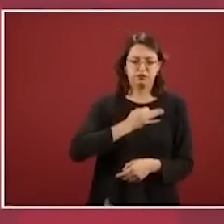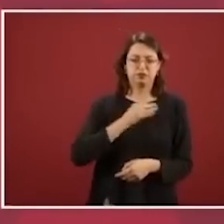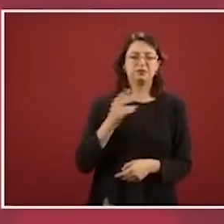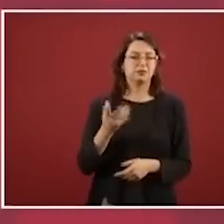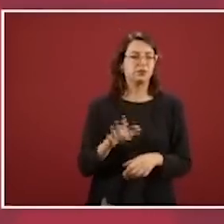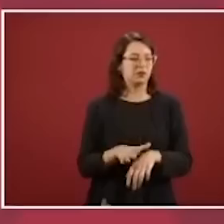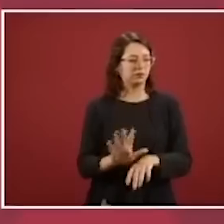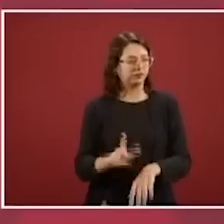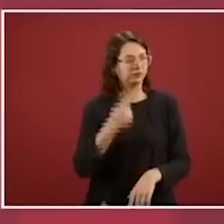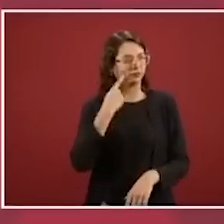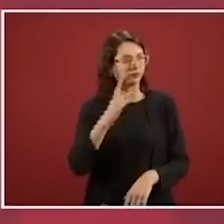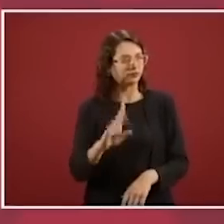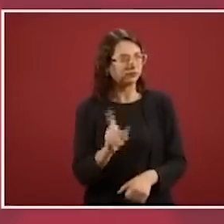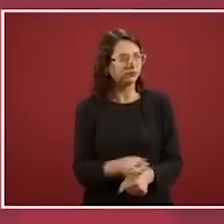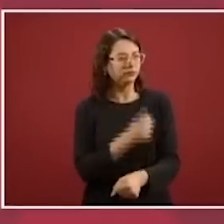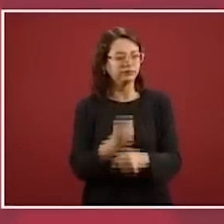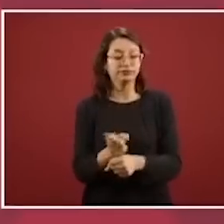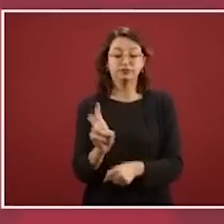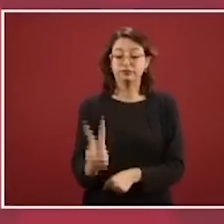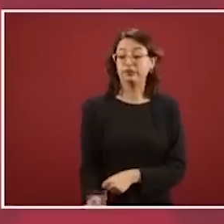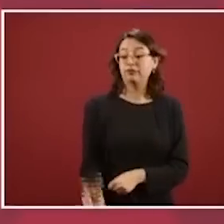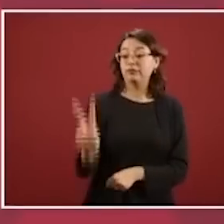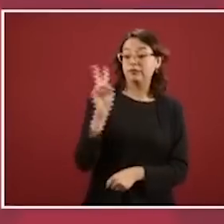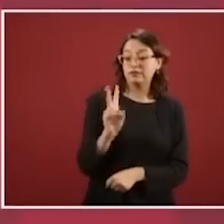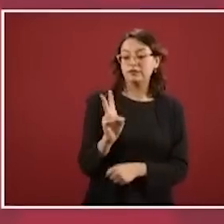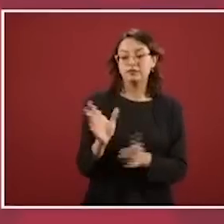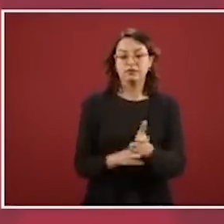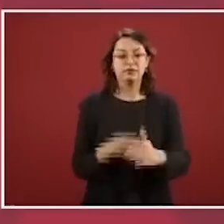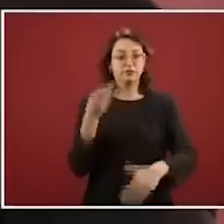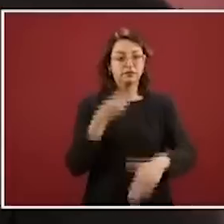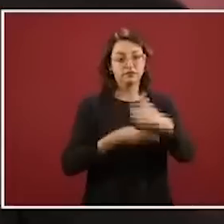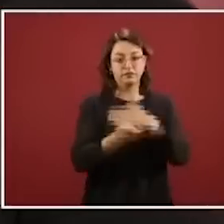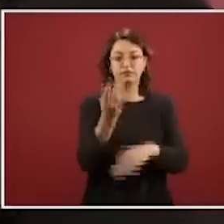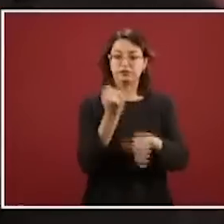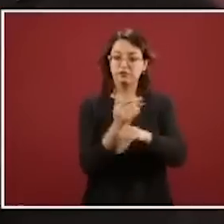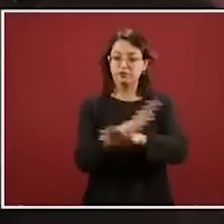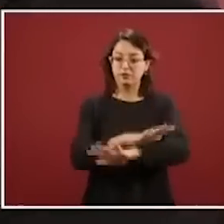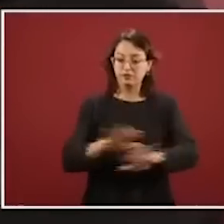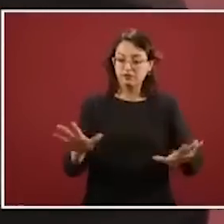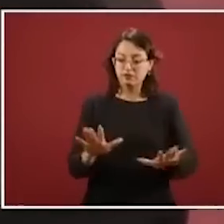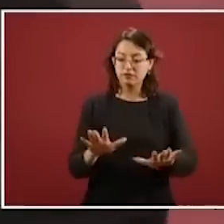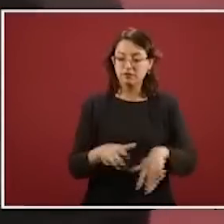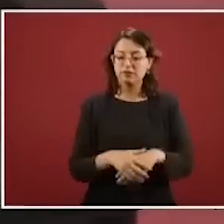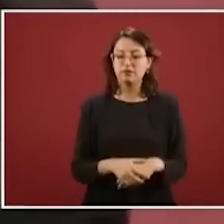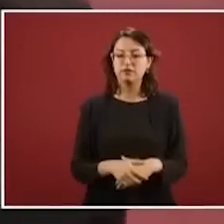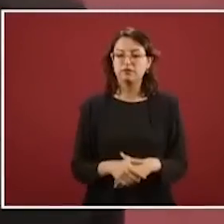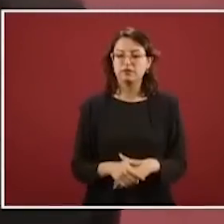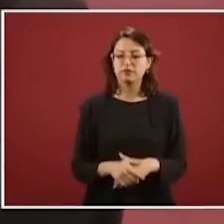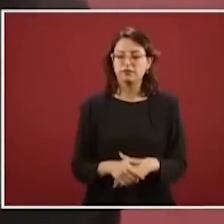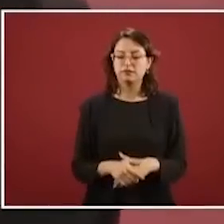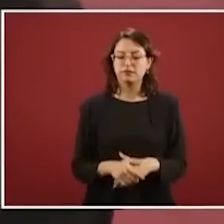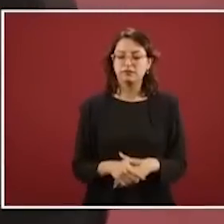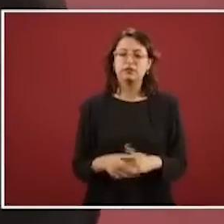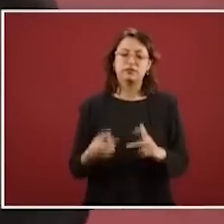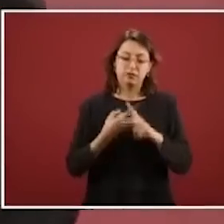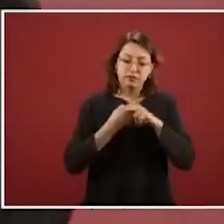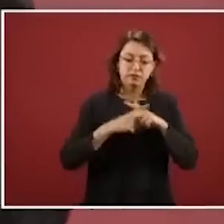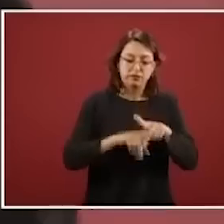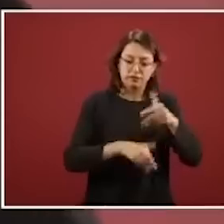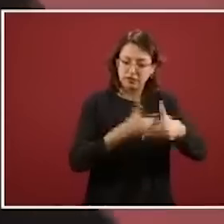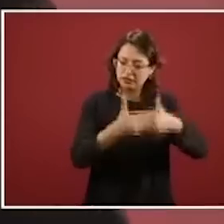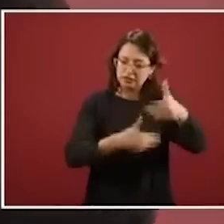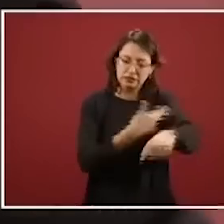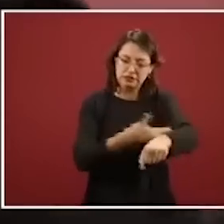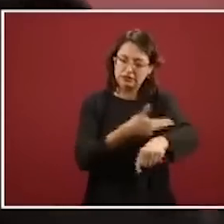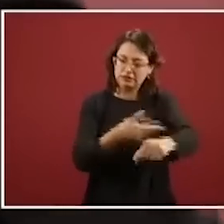este documento, se hizo público, y ese documento estoy hablando de la implementación en Estados Unidos que